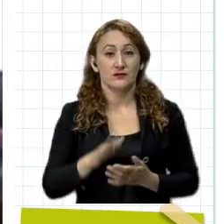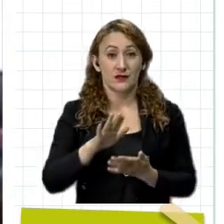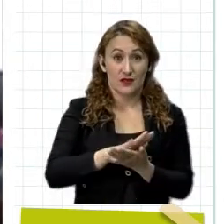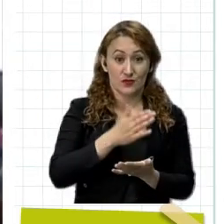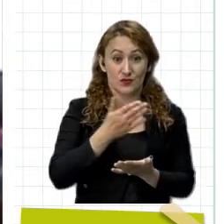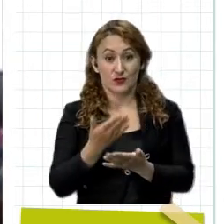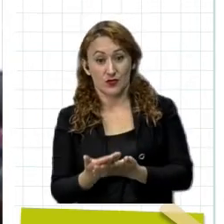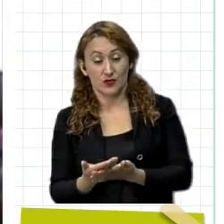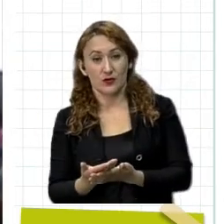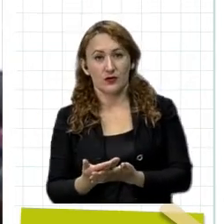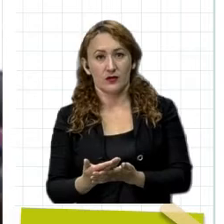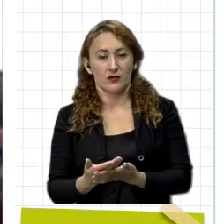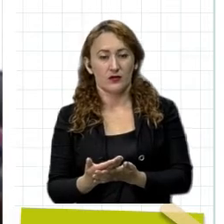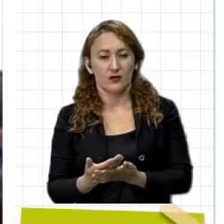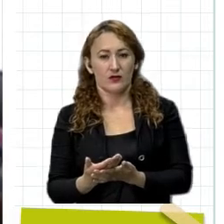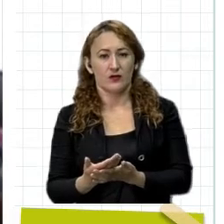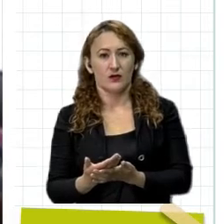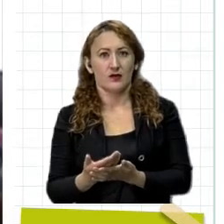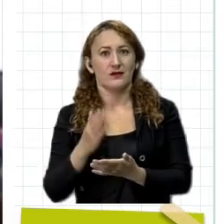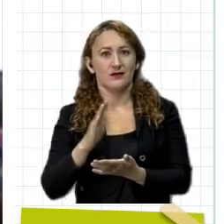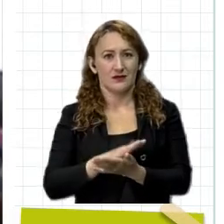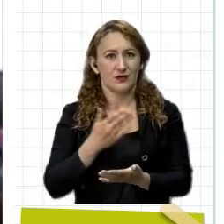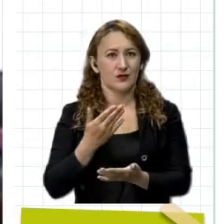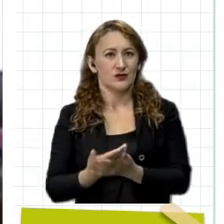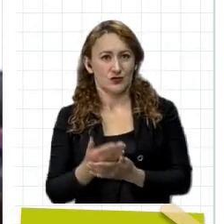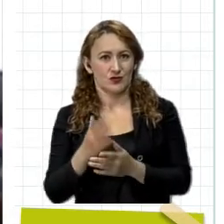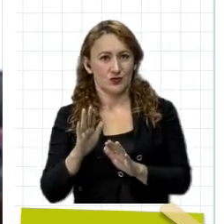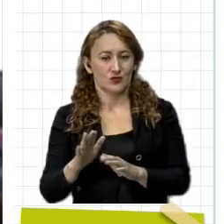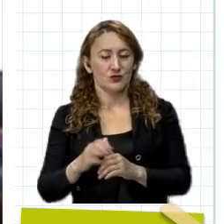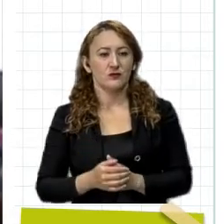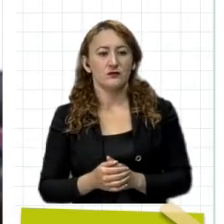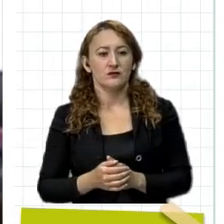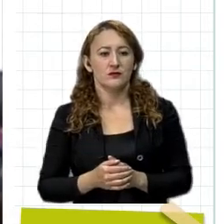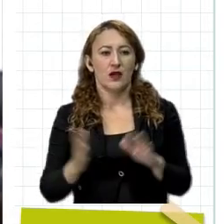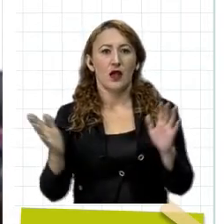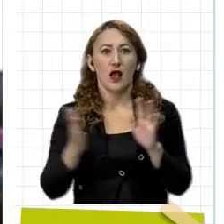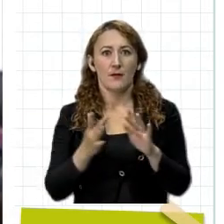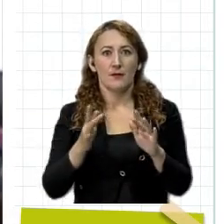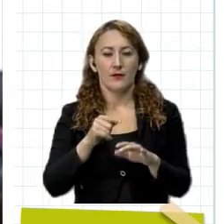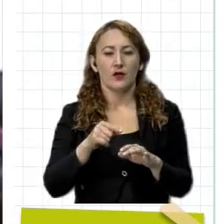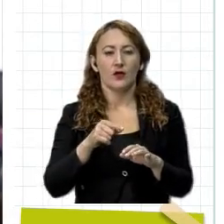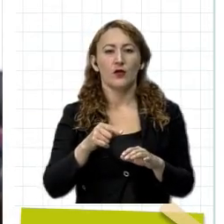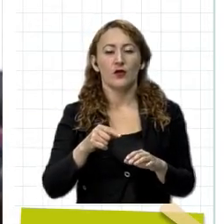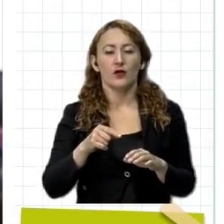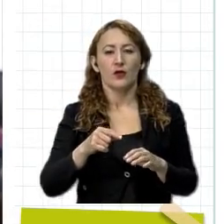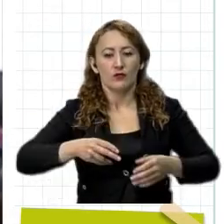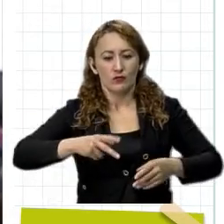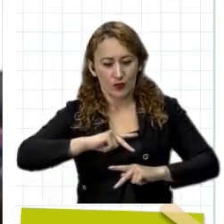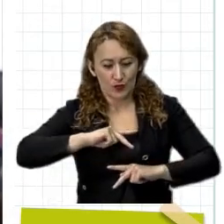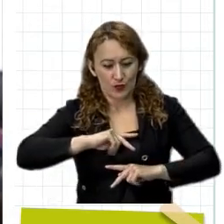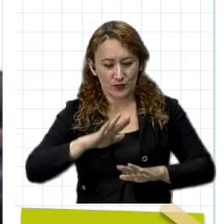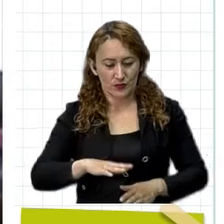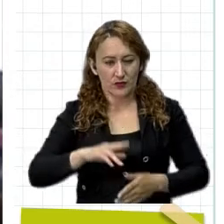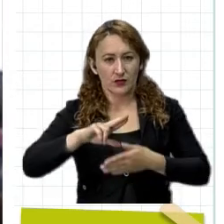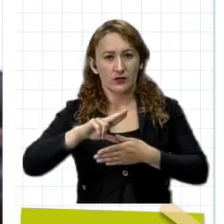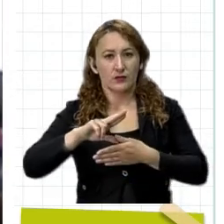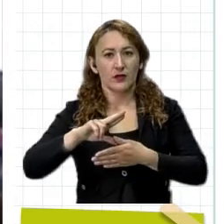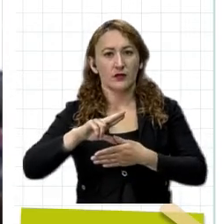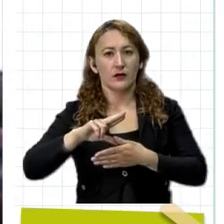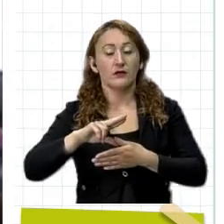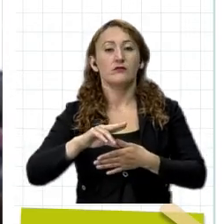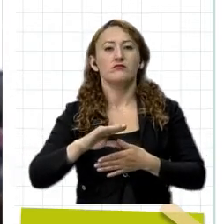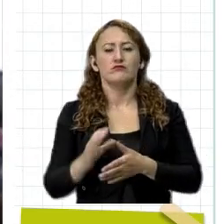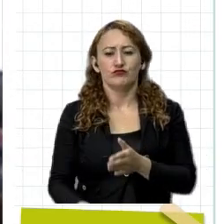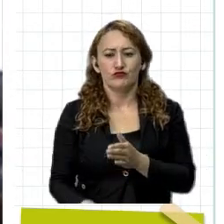feminismos negros, la traducción de Black Feminism, pero también feminismos negros de cuño propio latinoamericano, y empiezan a